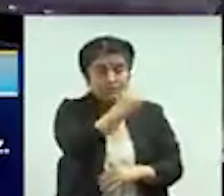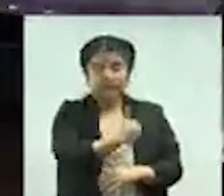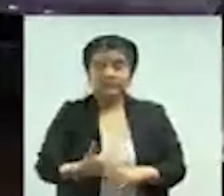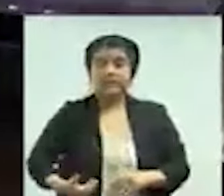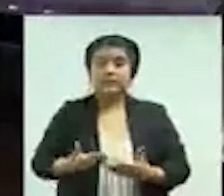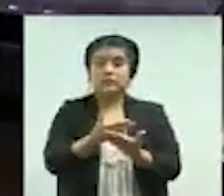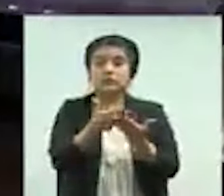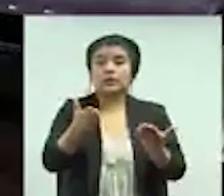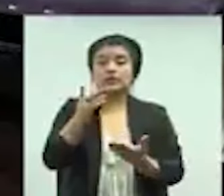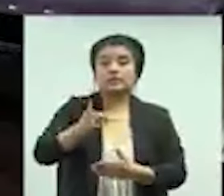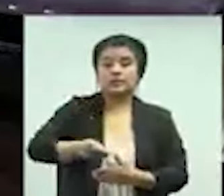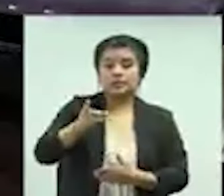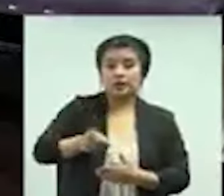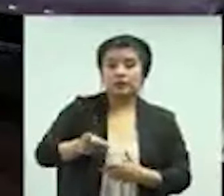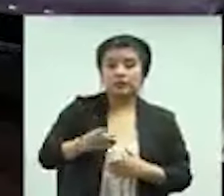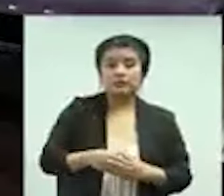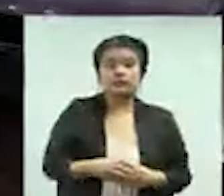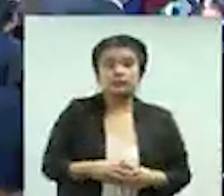pleno.